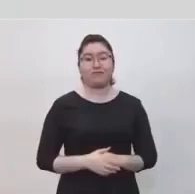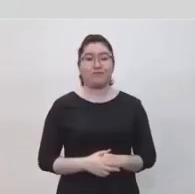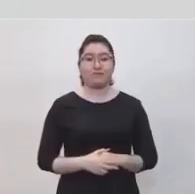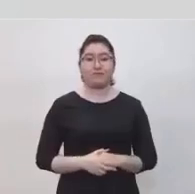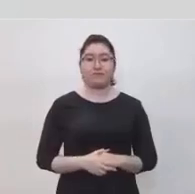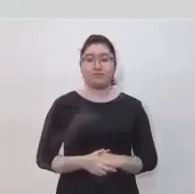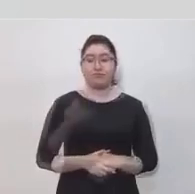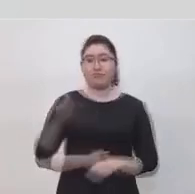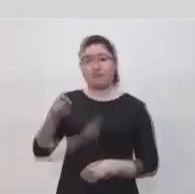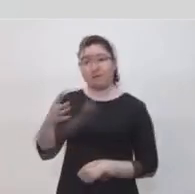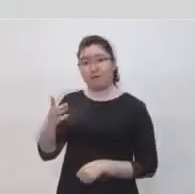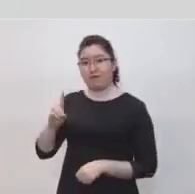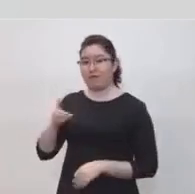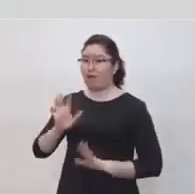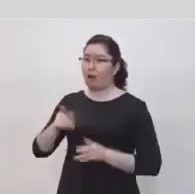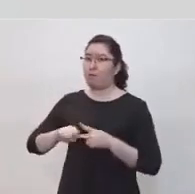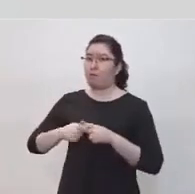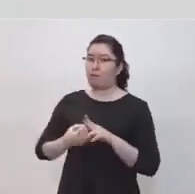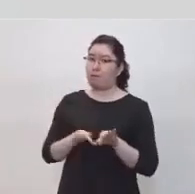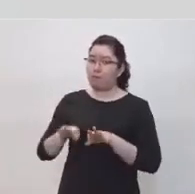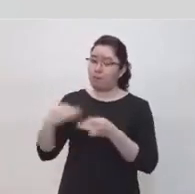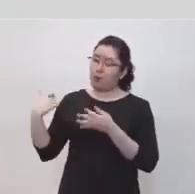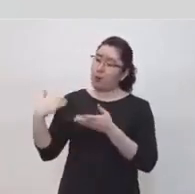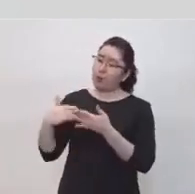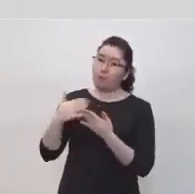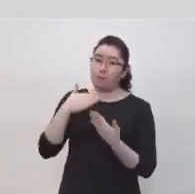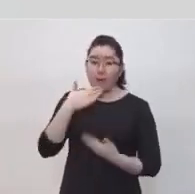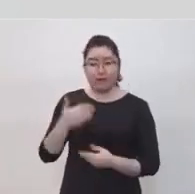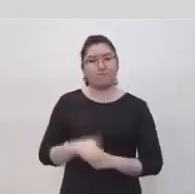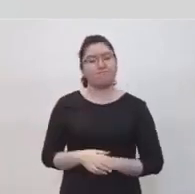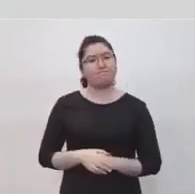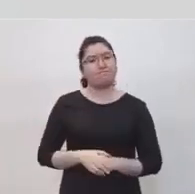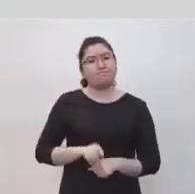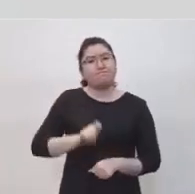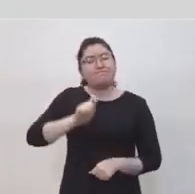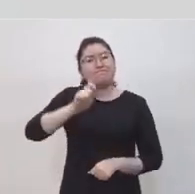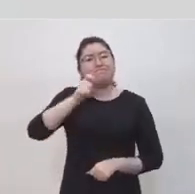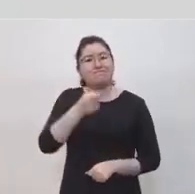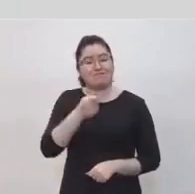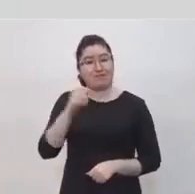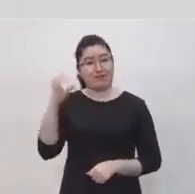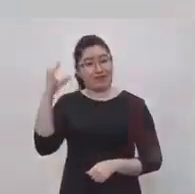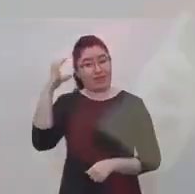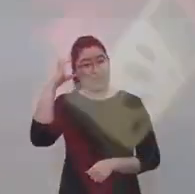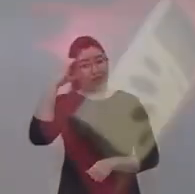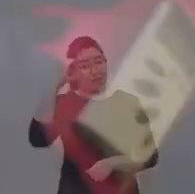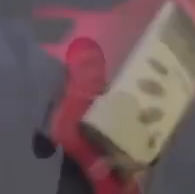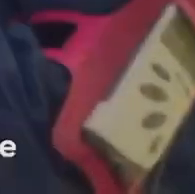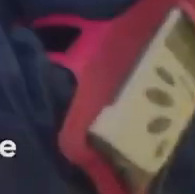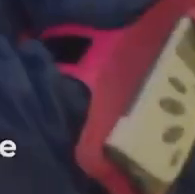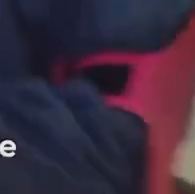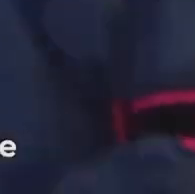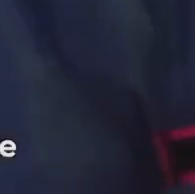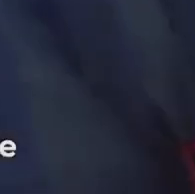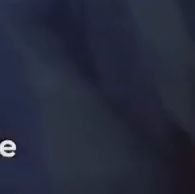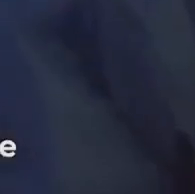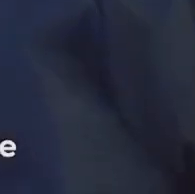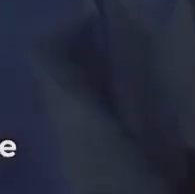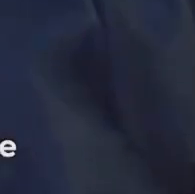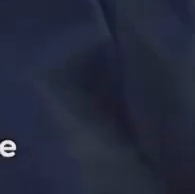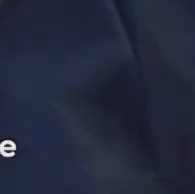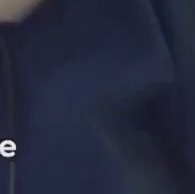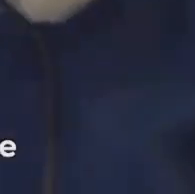trata este programa? Bueno, de lo que se trata es de optimizar las camas disponibles para atención COVID